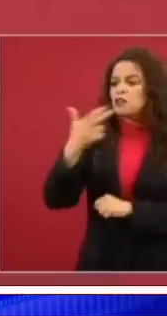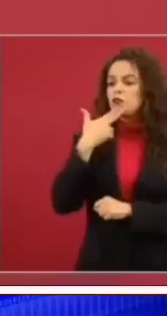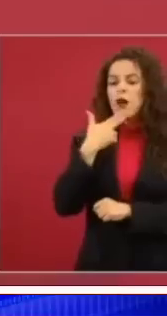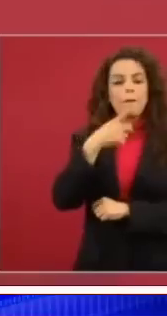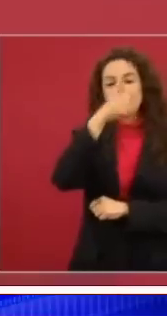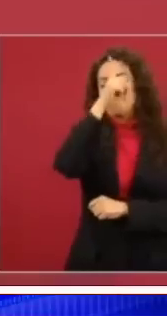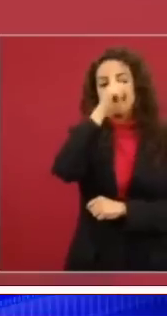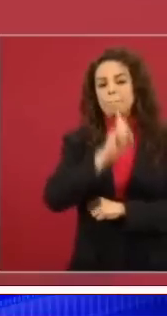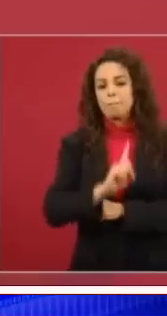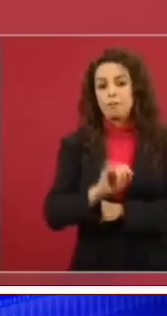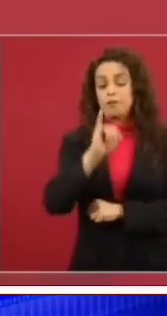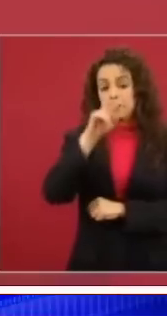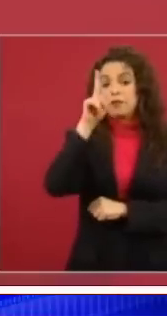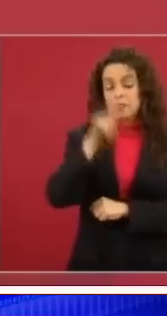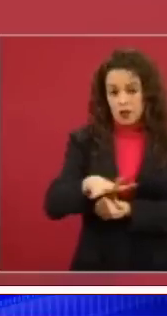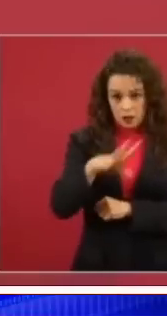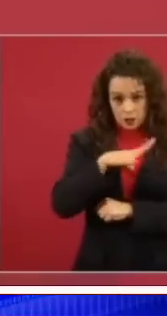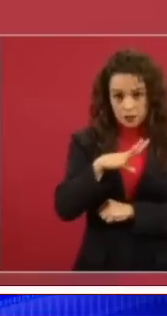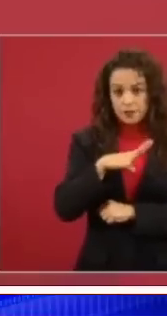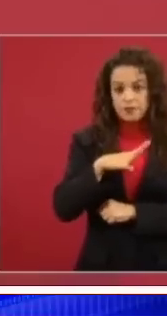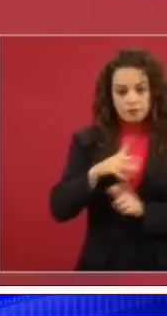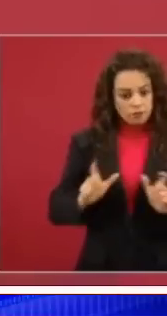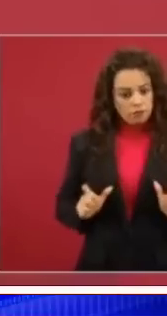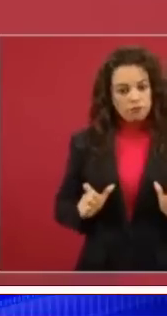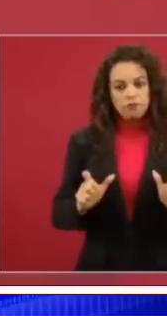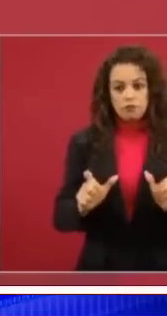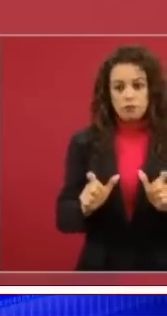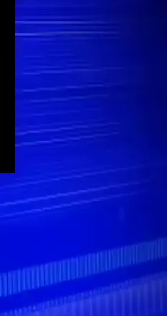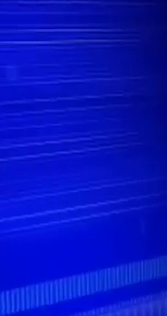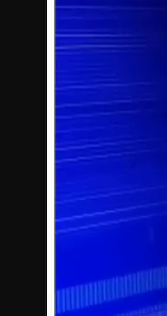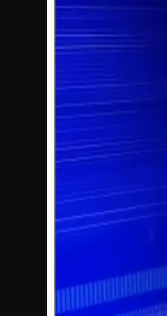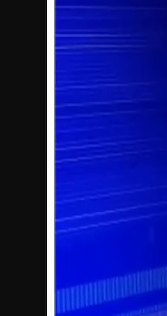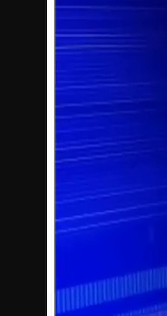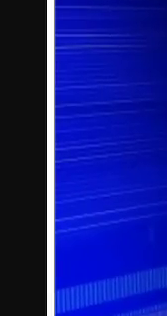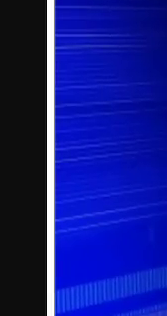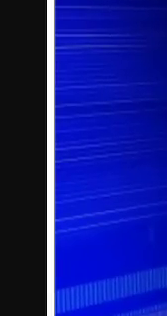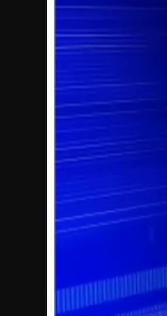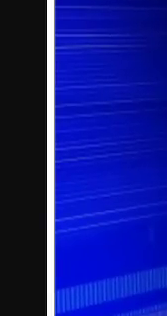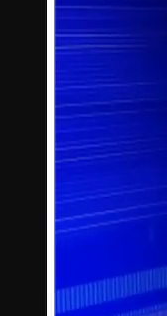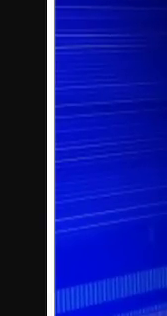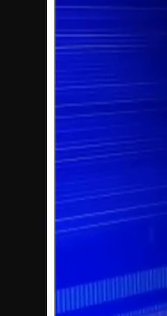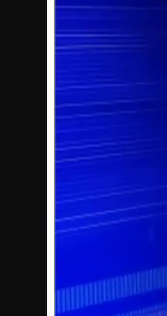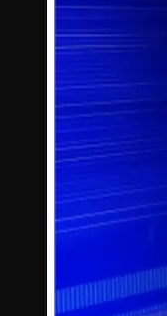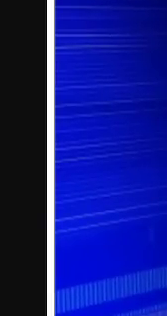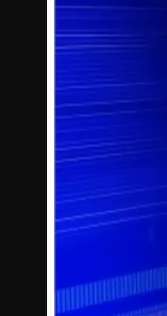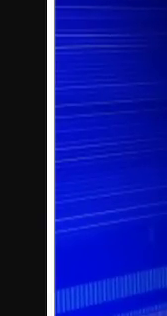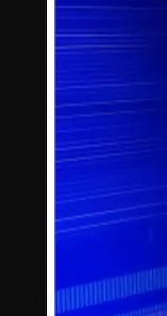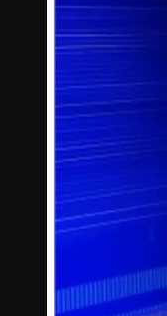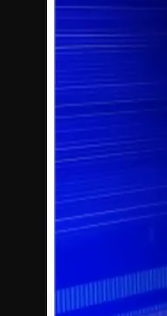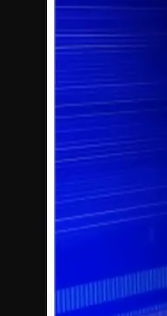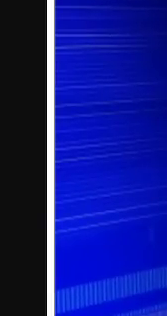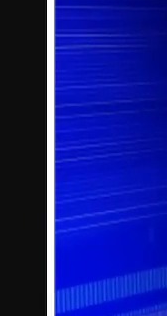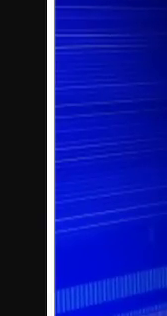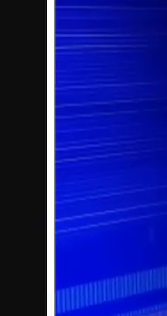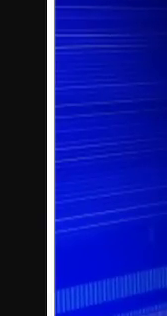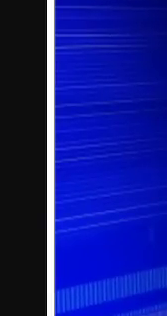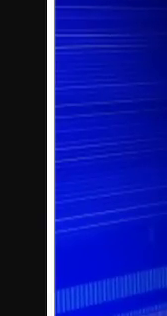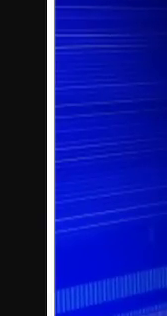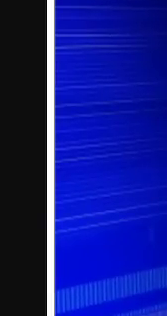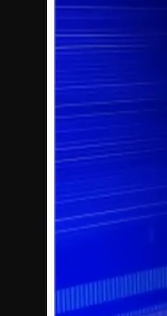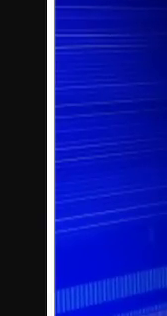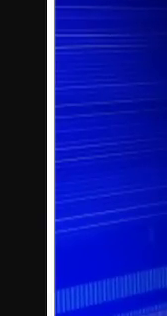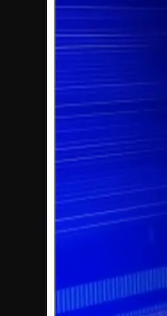económica Ese es el argumento Cuál es la zona económica exclusiva en el Márquez bueno básicamente la zona en donde México